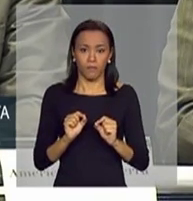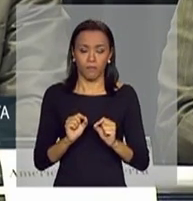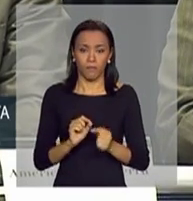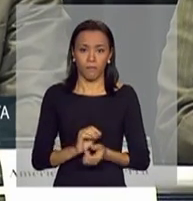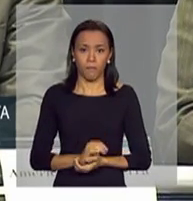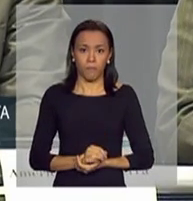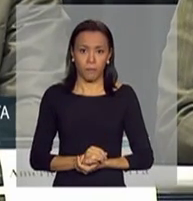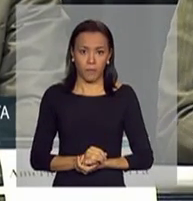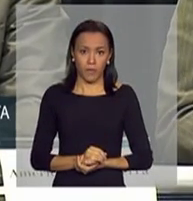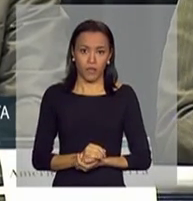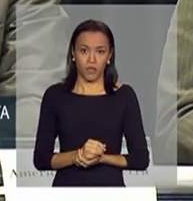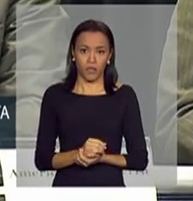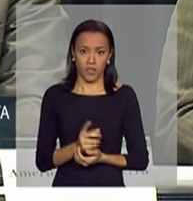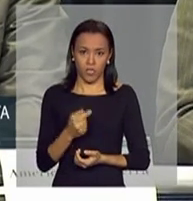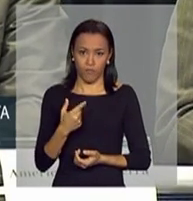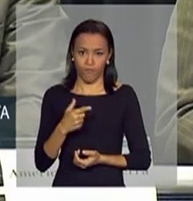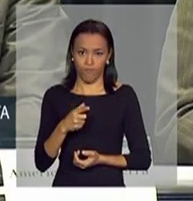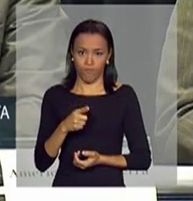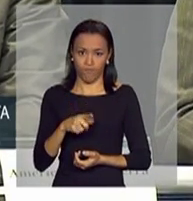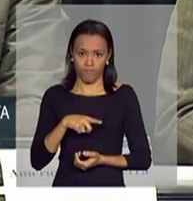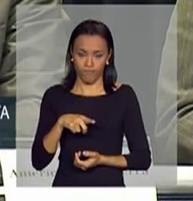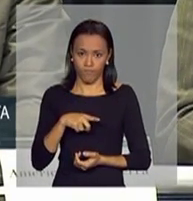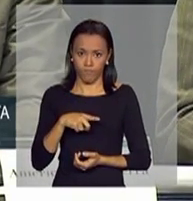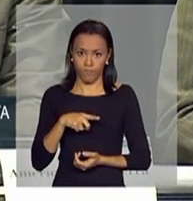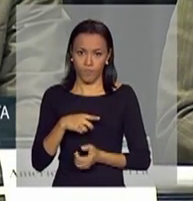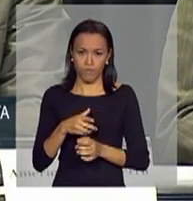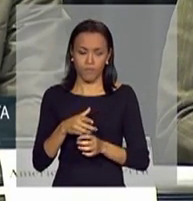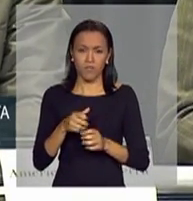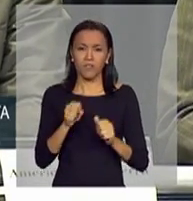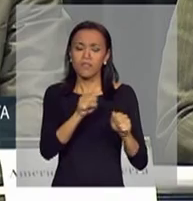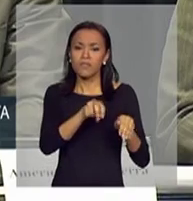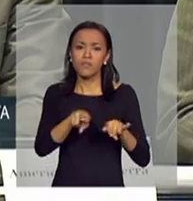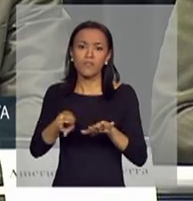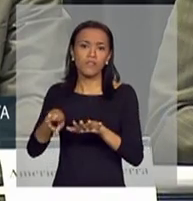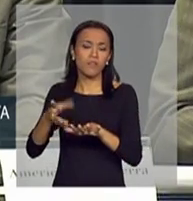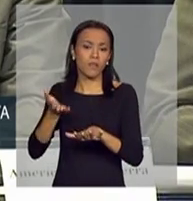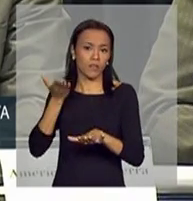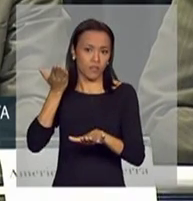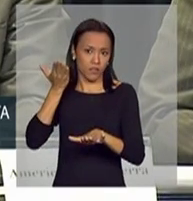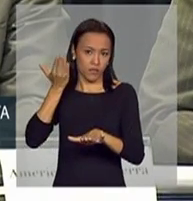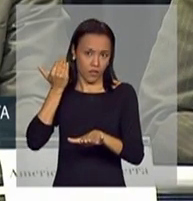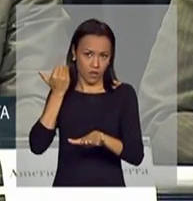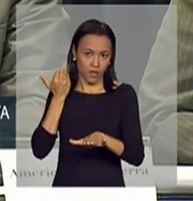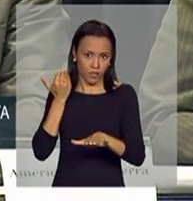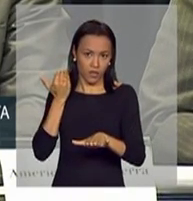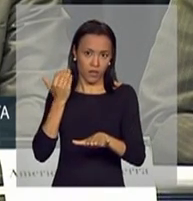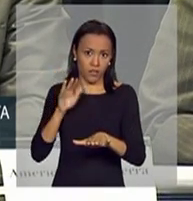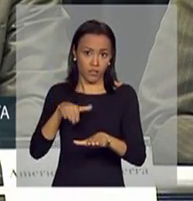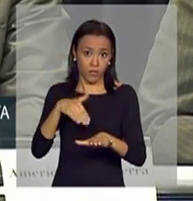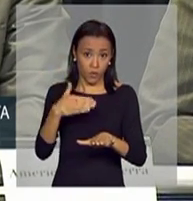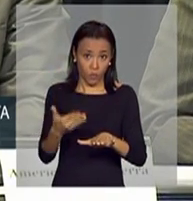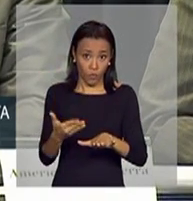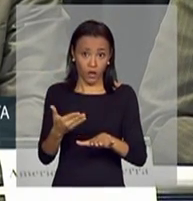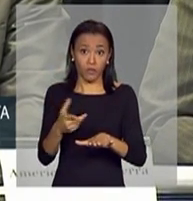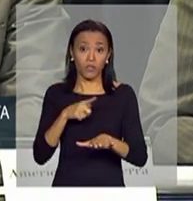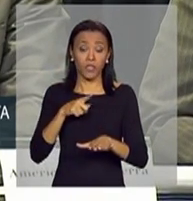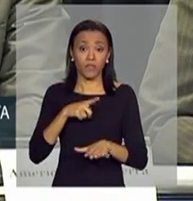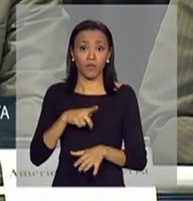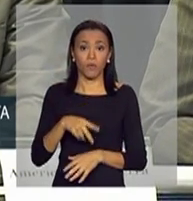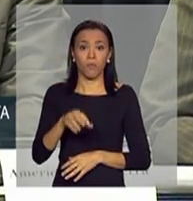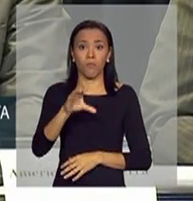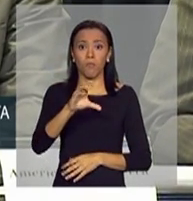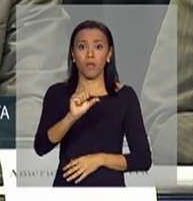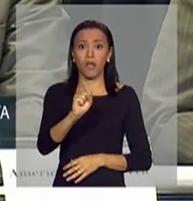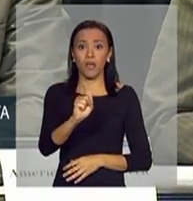sentido. Y lo vemos también reflejado hace un par de semanas atrás en una ejecución de una sentencia en relación con el